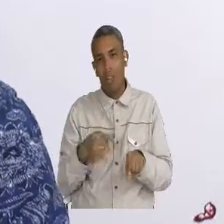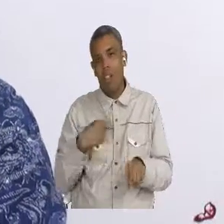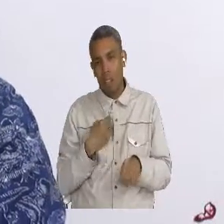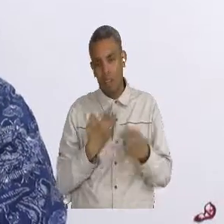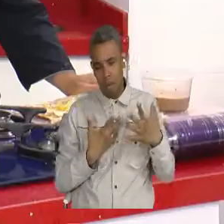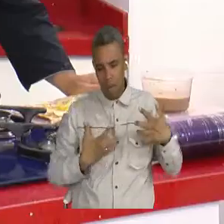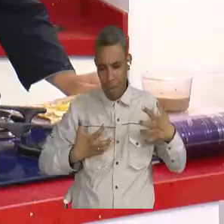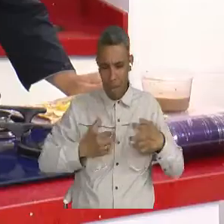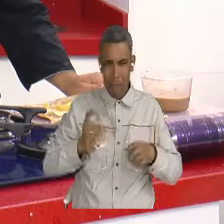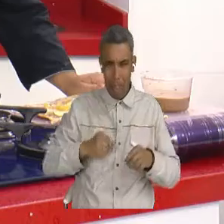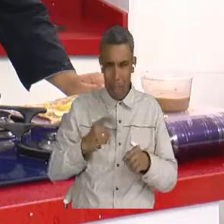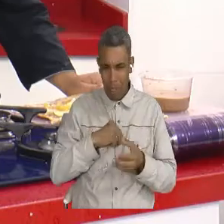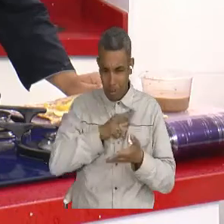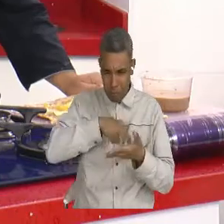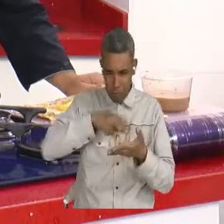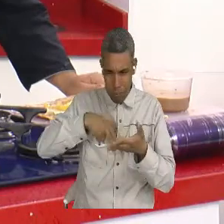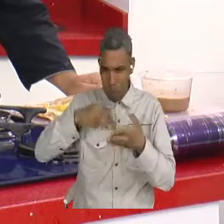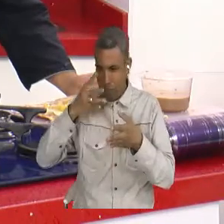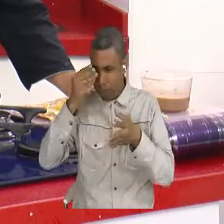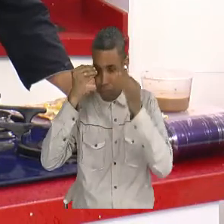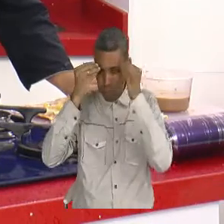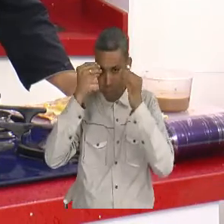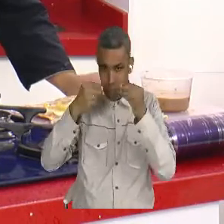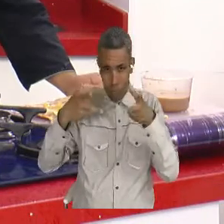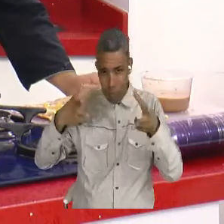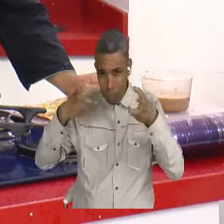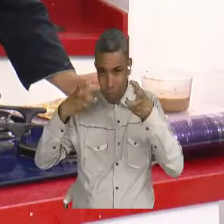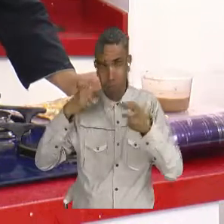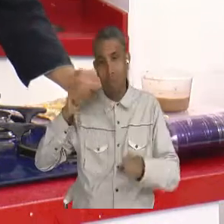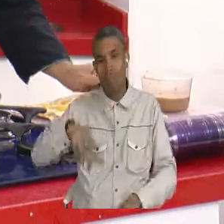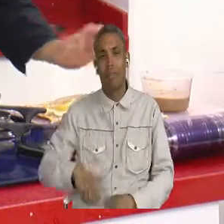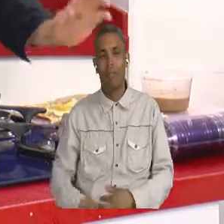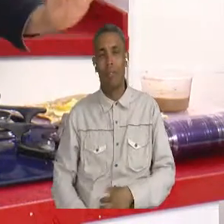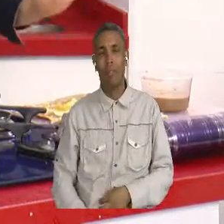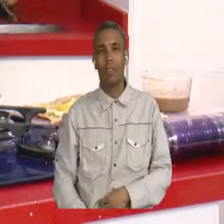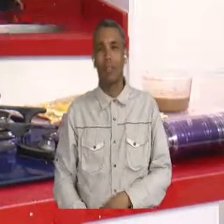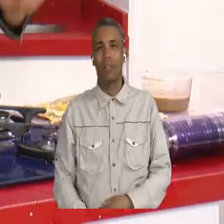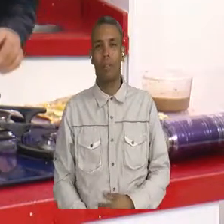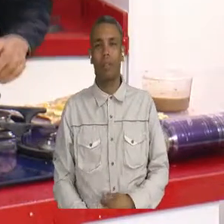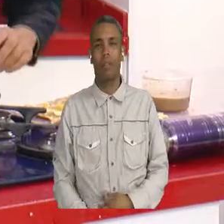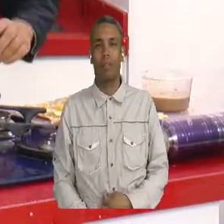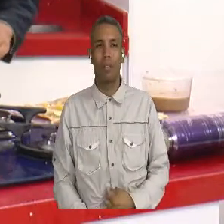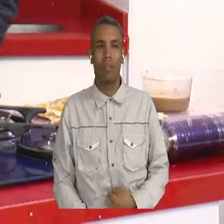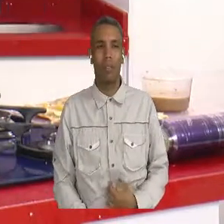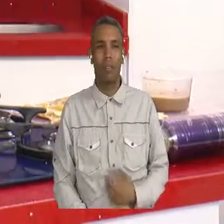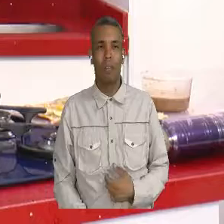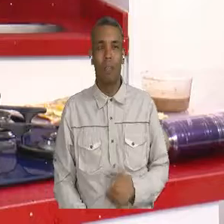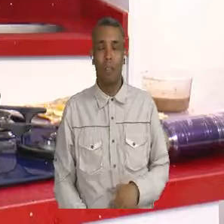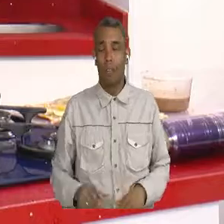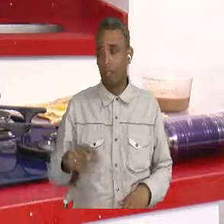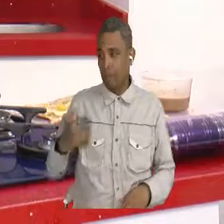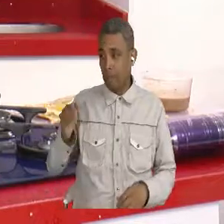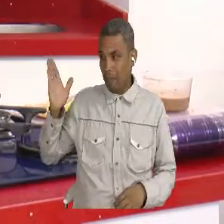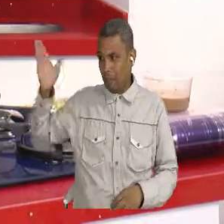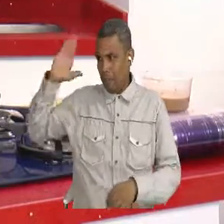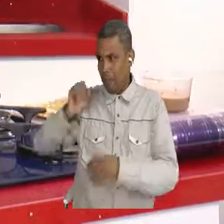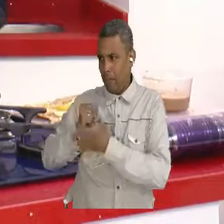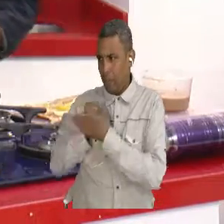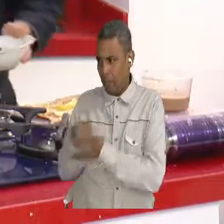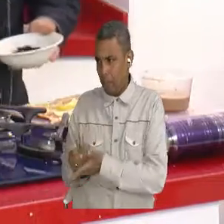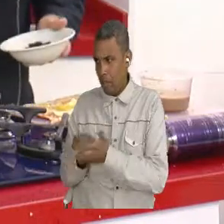informado. Bien informado de todo y actualizado de todos los acontecimientos. Bueno, Sergio. Andrés, entonces que Dios lo bendiga en este